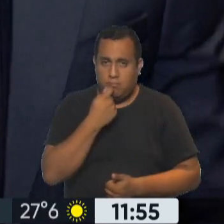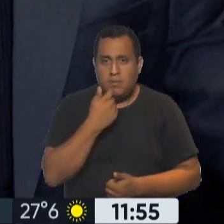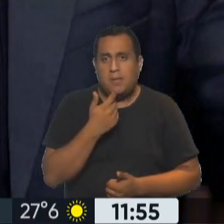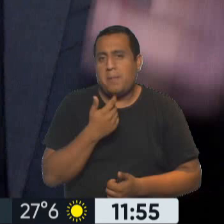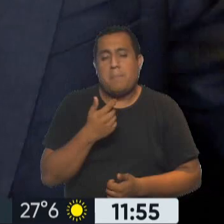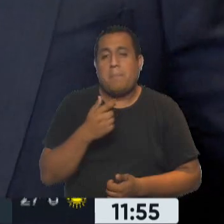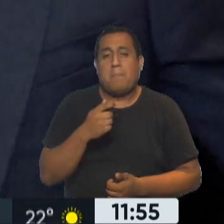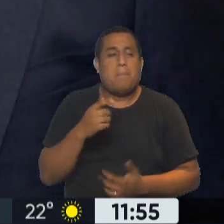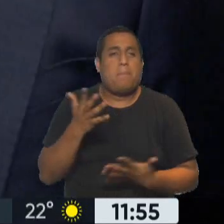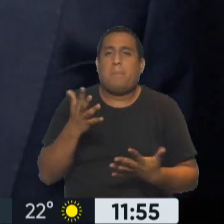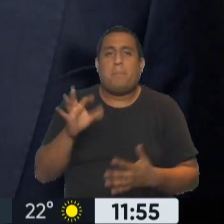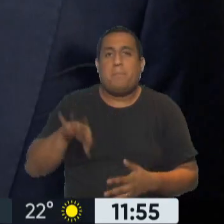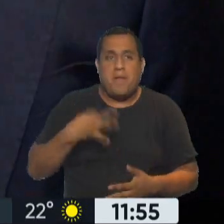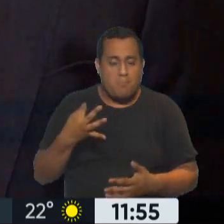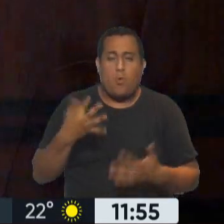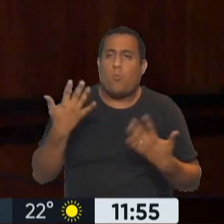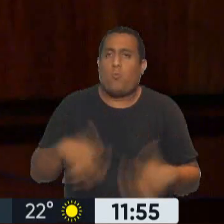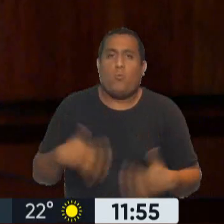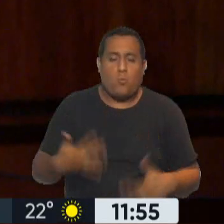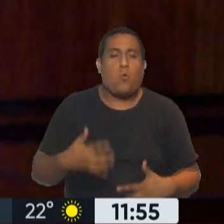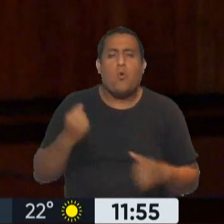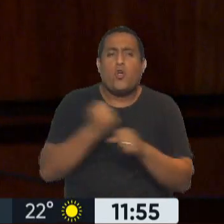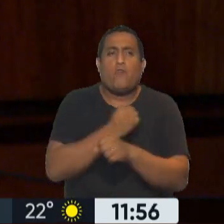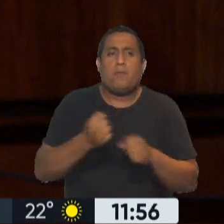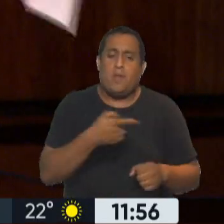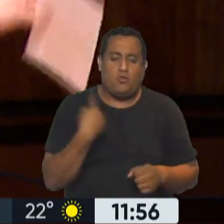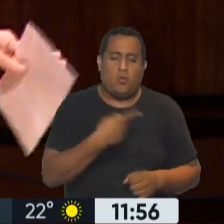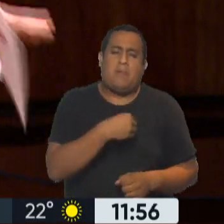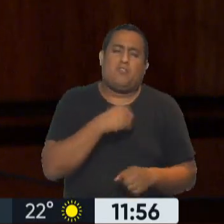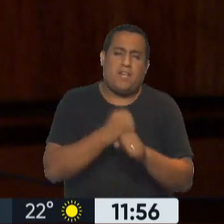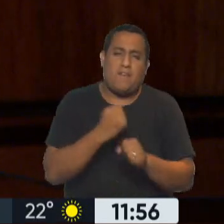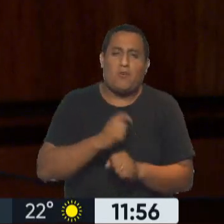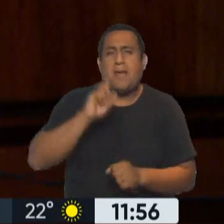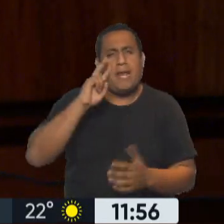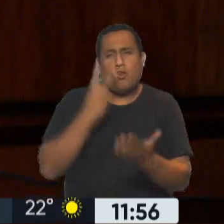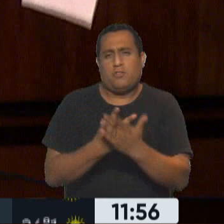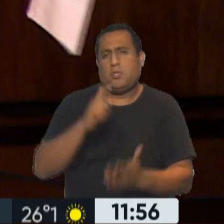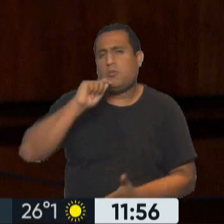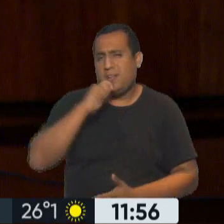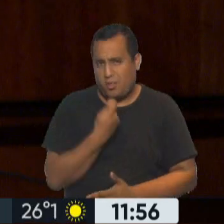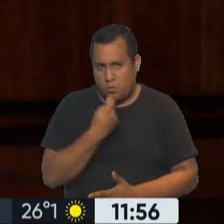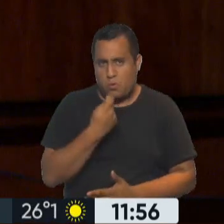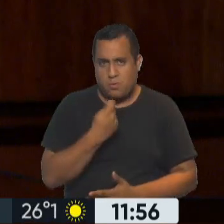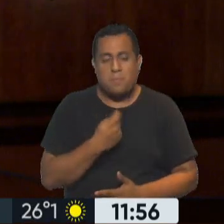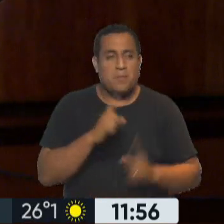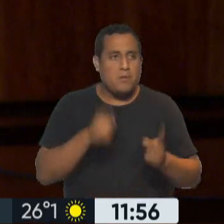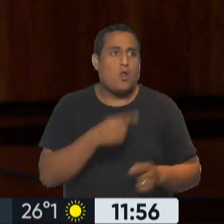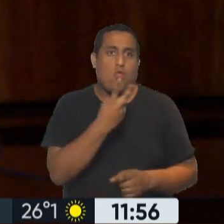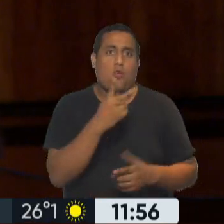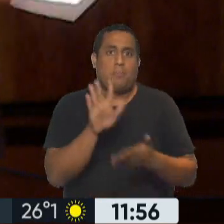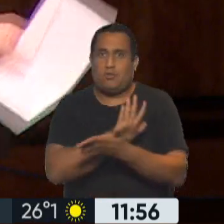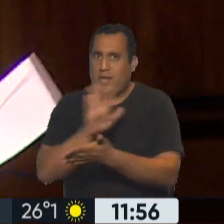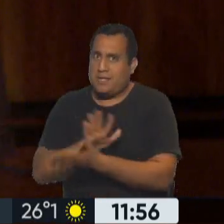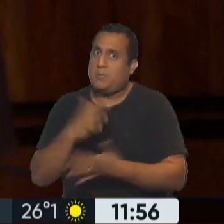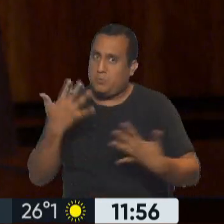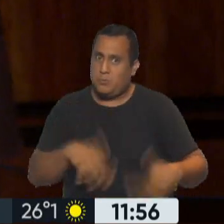es un premio que ratifica la pasión por lo que hace uno y es un lindo reconocimiento, es un lindo mimo. Y con mucha caracterización los dos personajes. Sí,